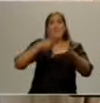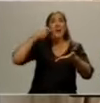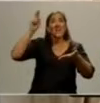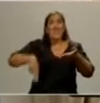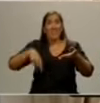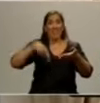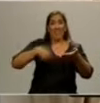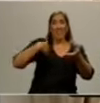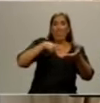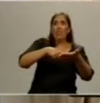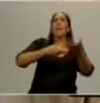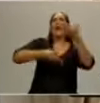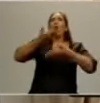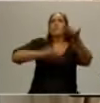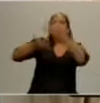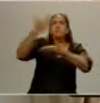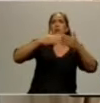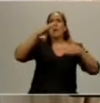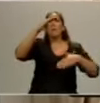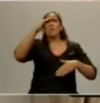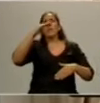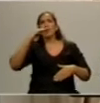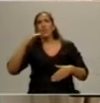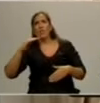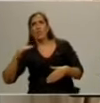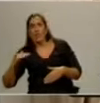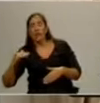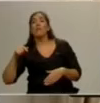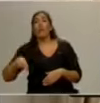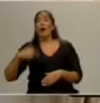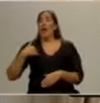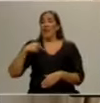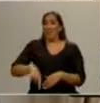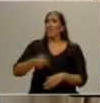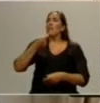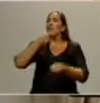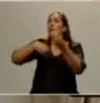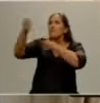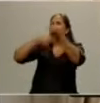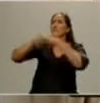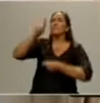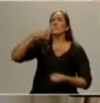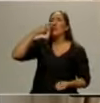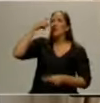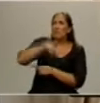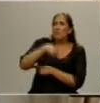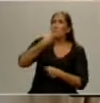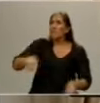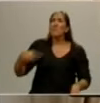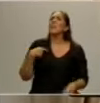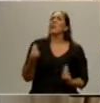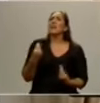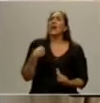Deberían saber que lo que nosotros importamos en materia de combustibles es mayormente combustible, porque